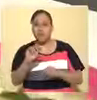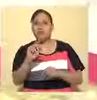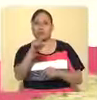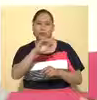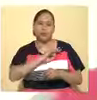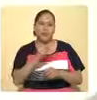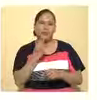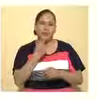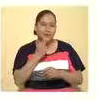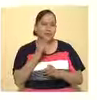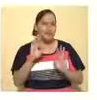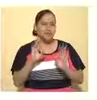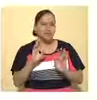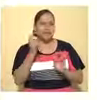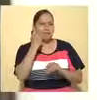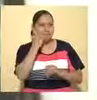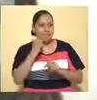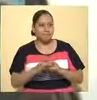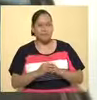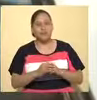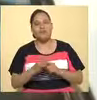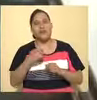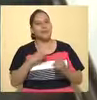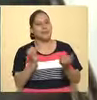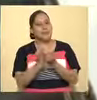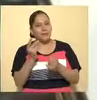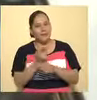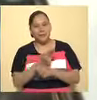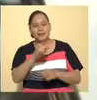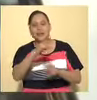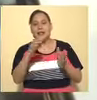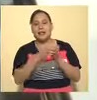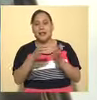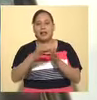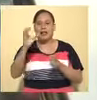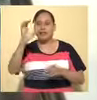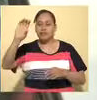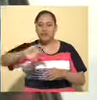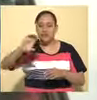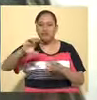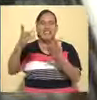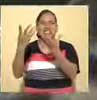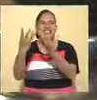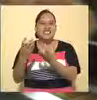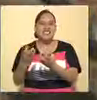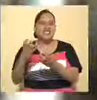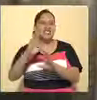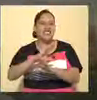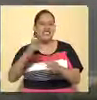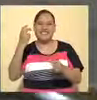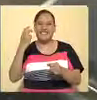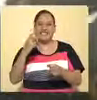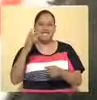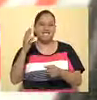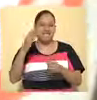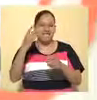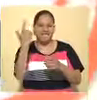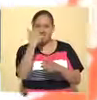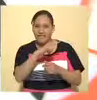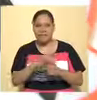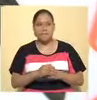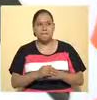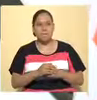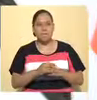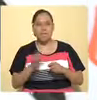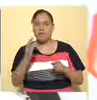podemos utilizar. O cuántas veces a mí me pasa que dejan las cajas del cereal abierto y se nos hace aguadito. Uy, no lo soporto. Todo lo que ay,